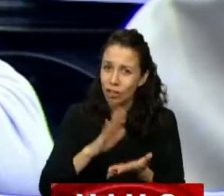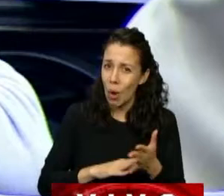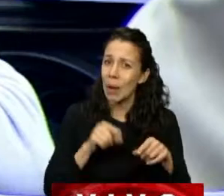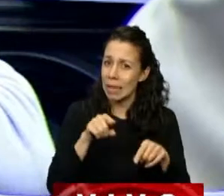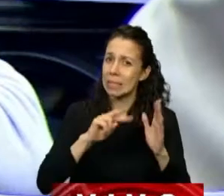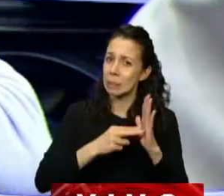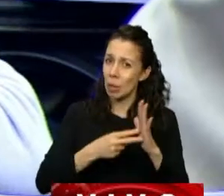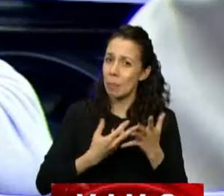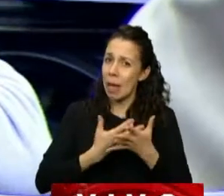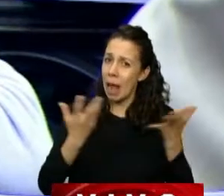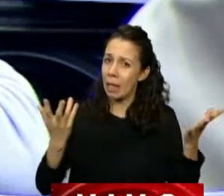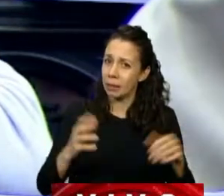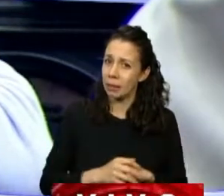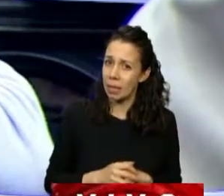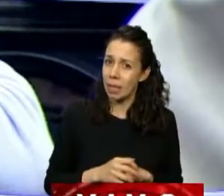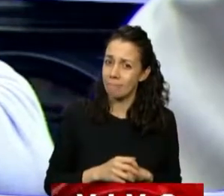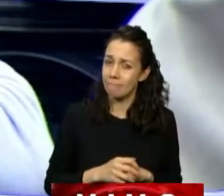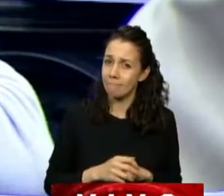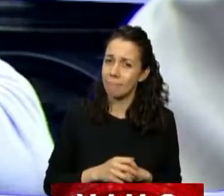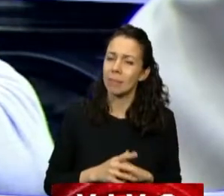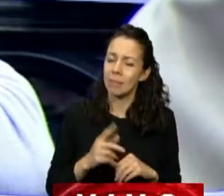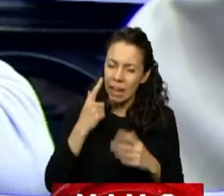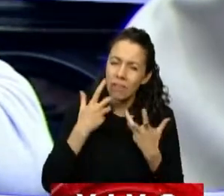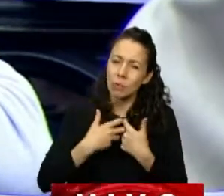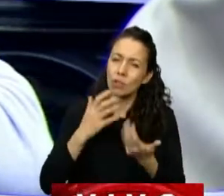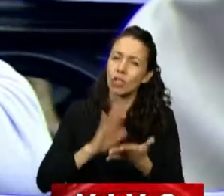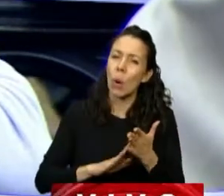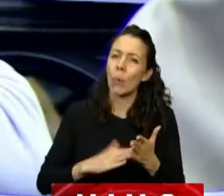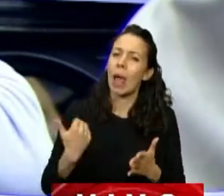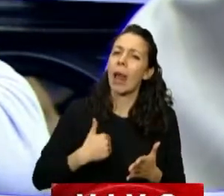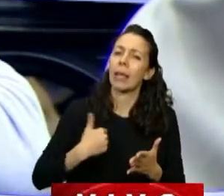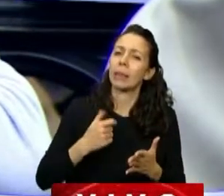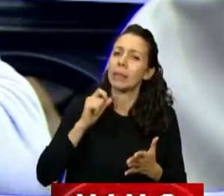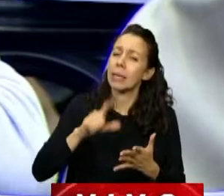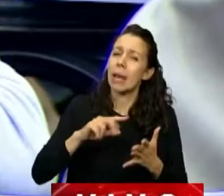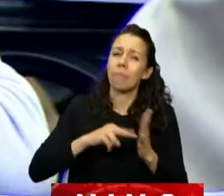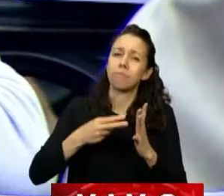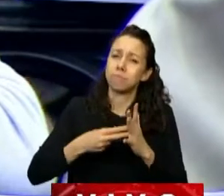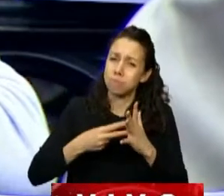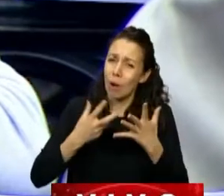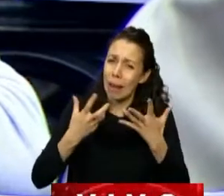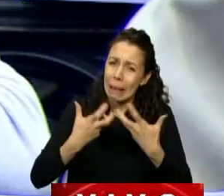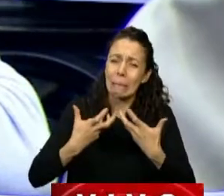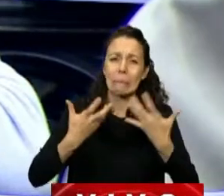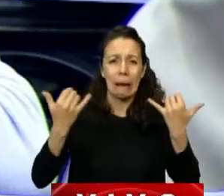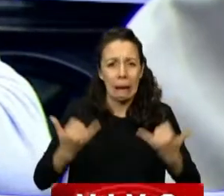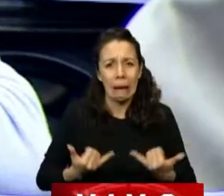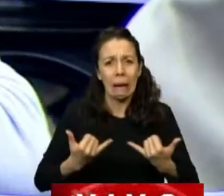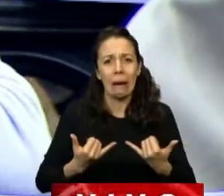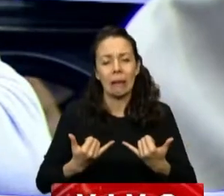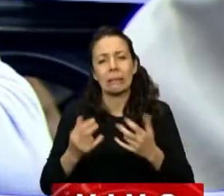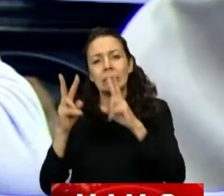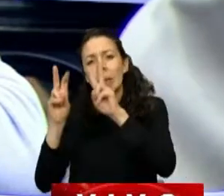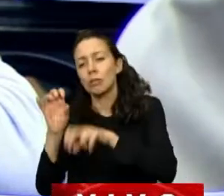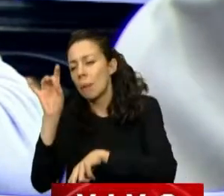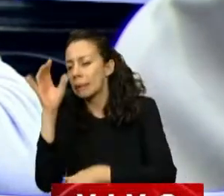Reflexionemos sobre la crisis que tiene nuestro país. Reflexionemos más allá de aquellos riesgos económicos y